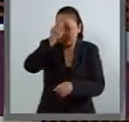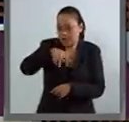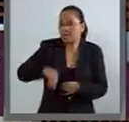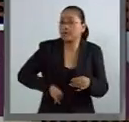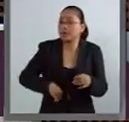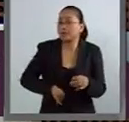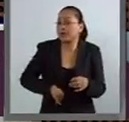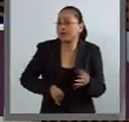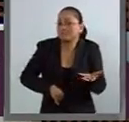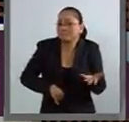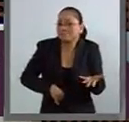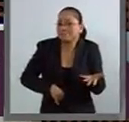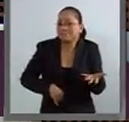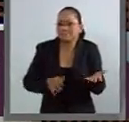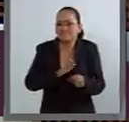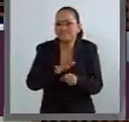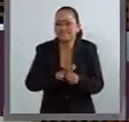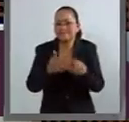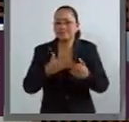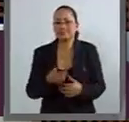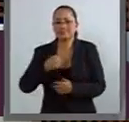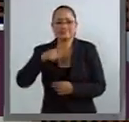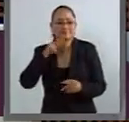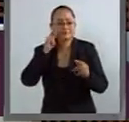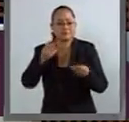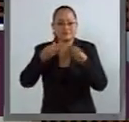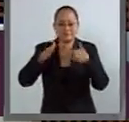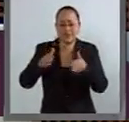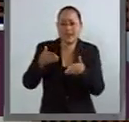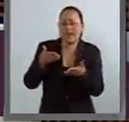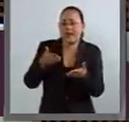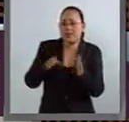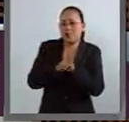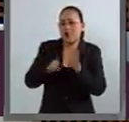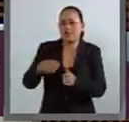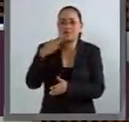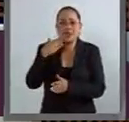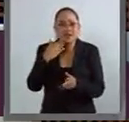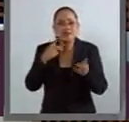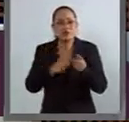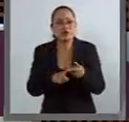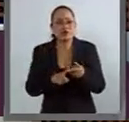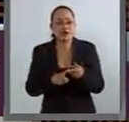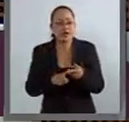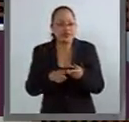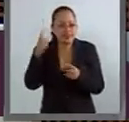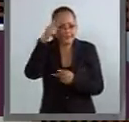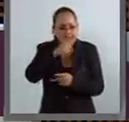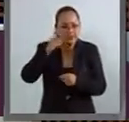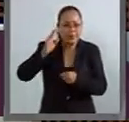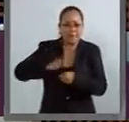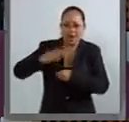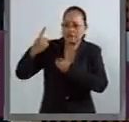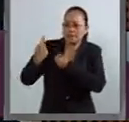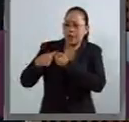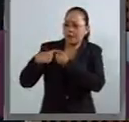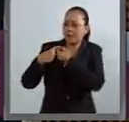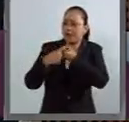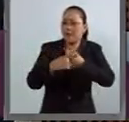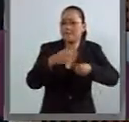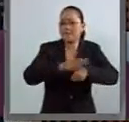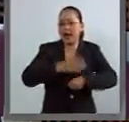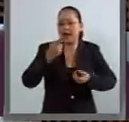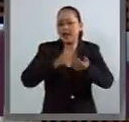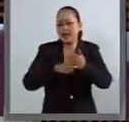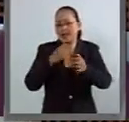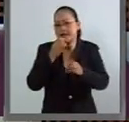interesa. Y lo vemos cuando abrimos una red social. Cuesta trabajo el ir creciendo en una